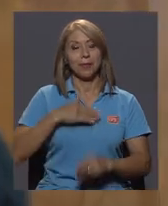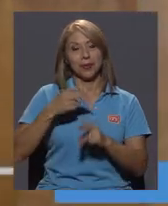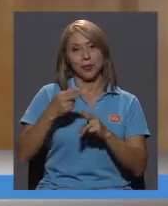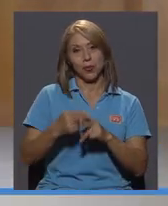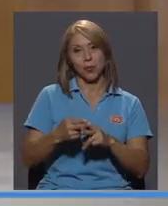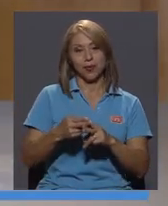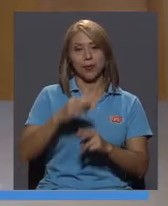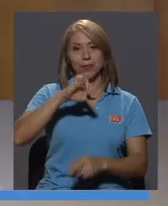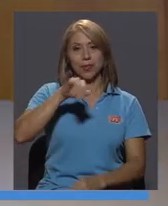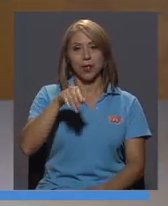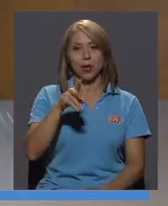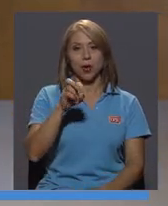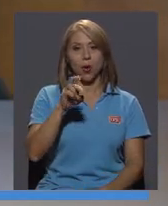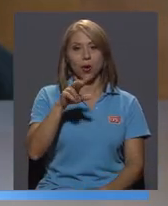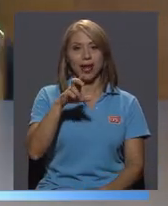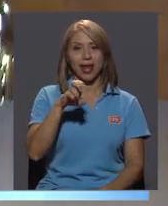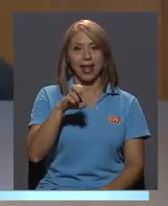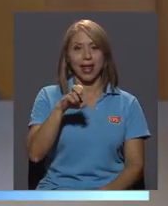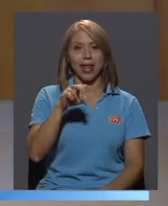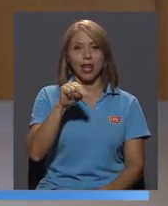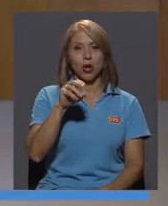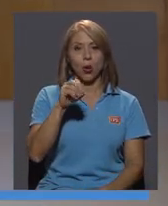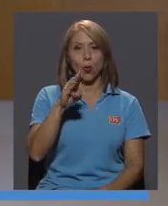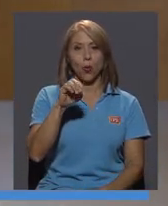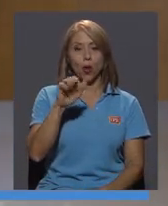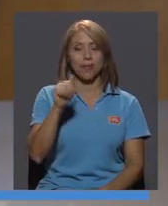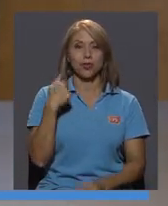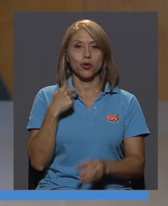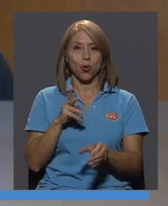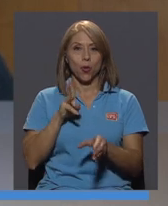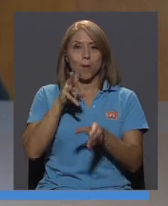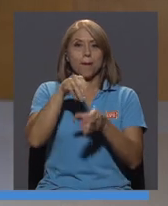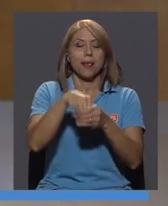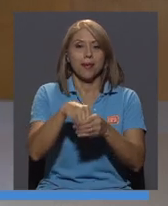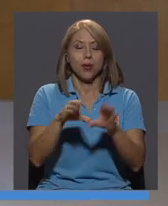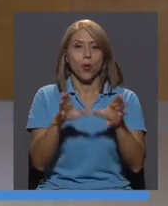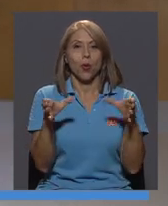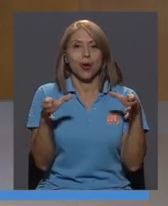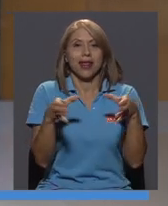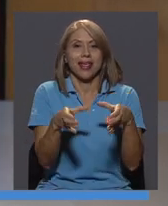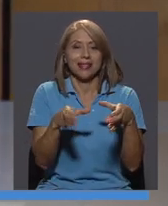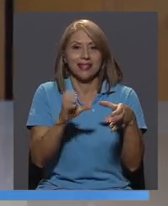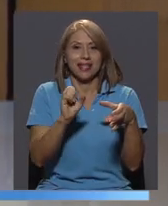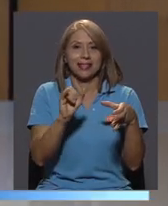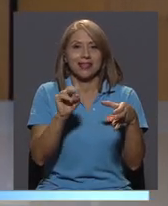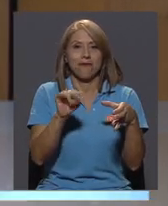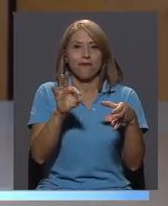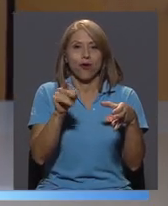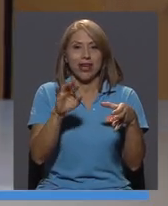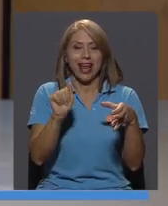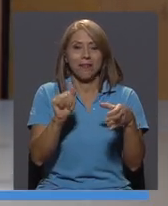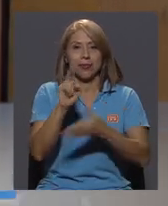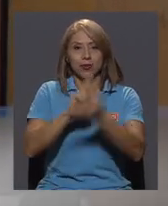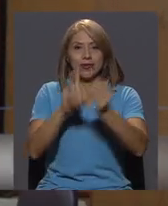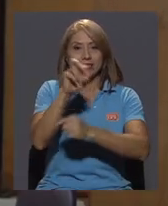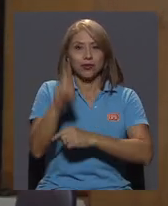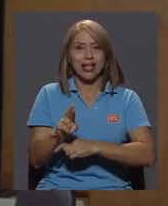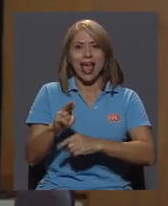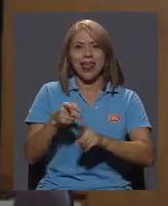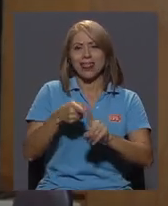Mi nombre es Jorge Novoa, soy miembro de la Orquesta Sinfónica de la Universidad de Costa Rica desde hace